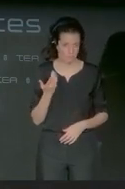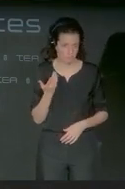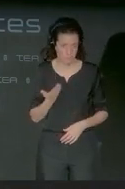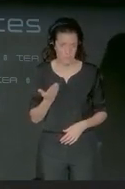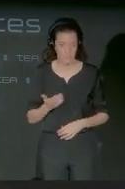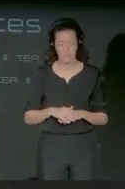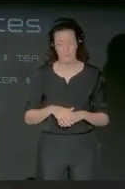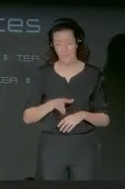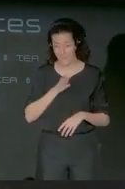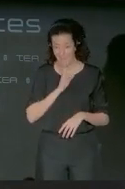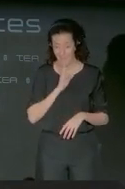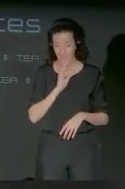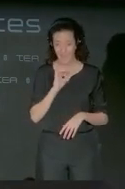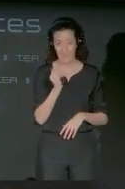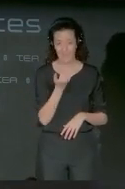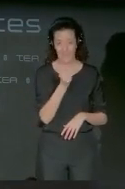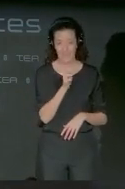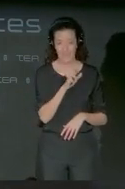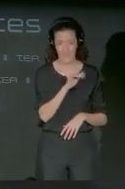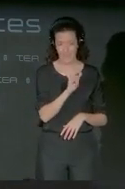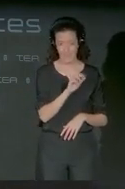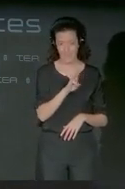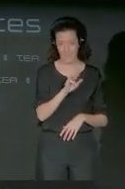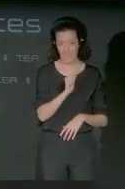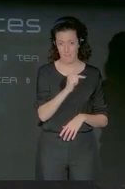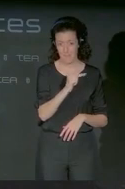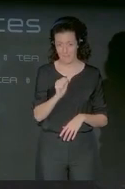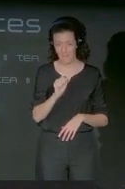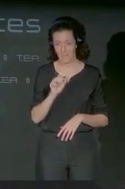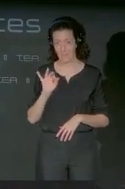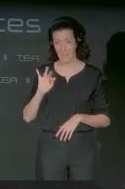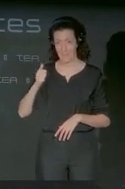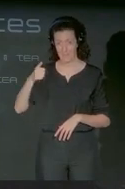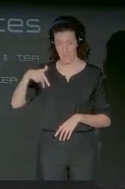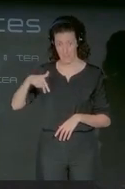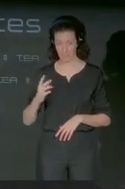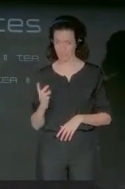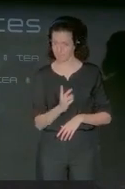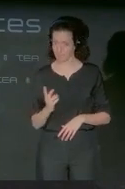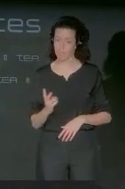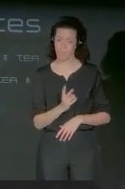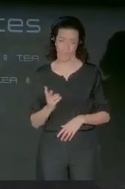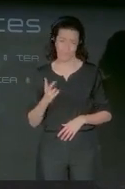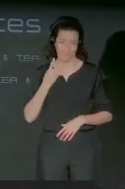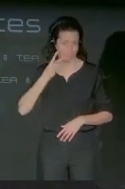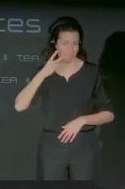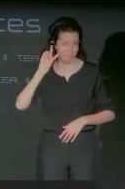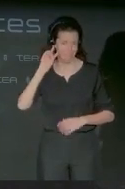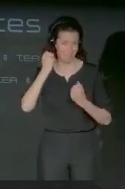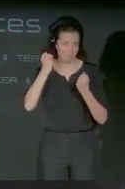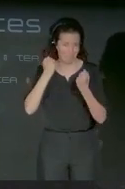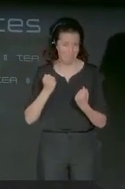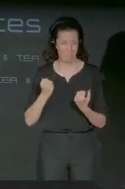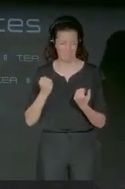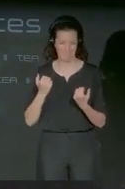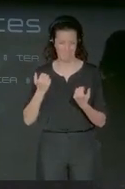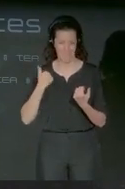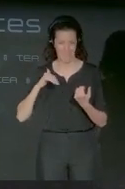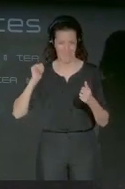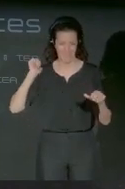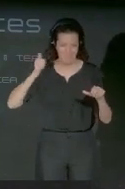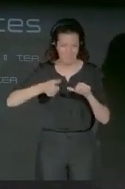tanto Jari-Pekka como Simon lo tienen como muy bien analizado, llevamos muchos años ya viendo, pero hay un debate